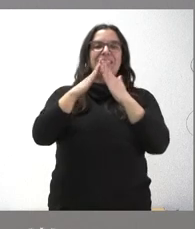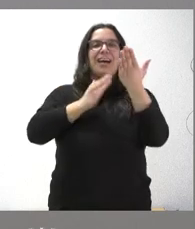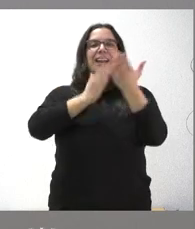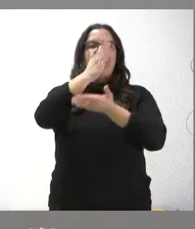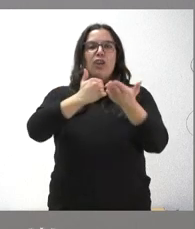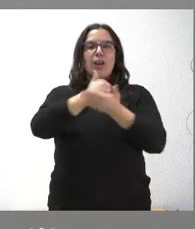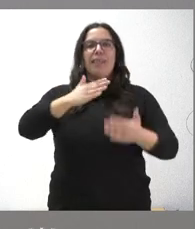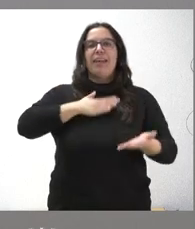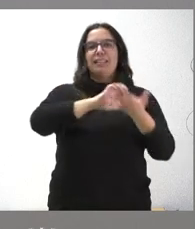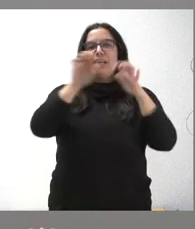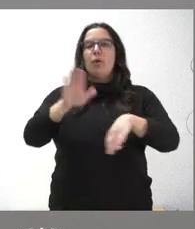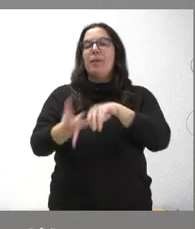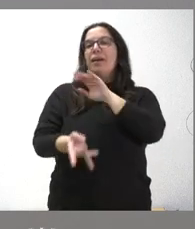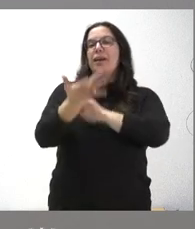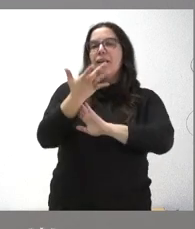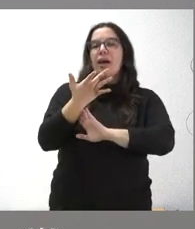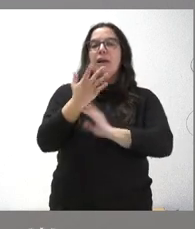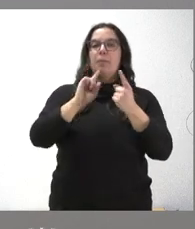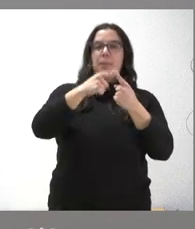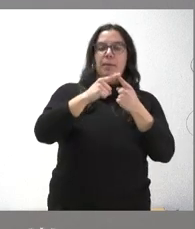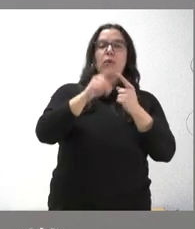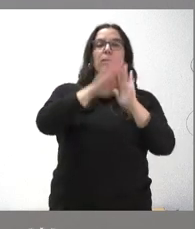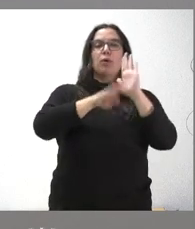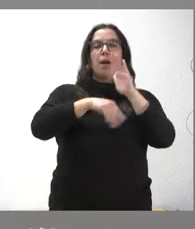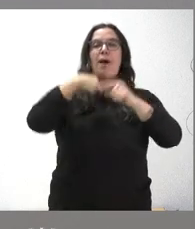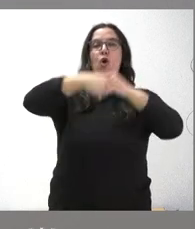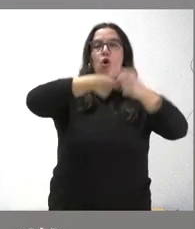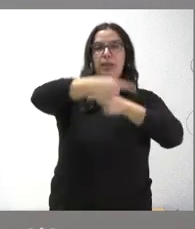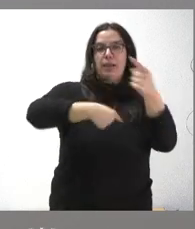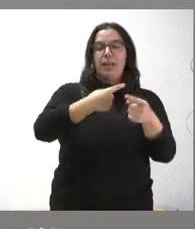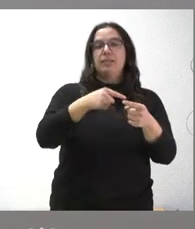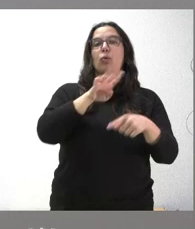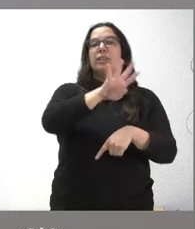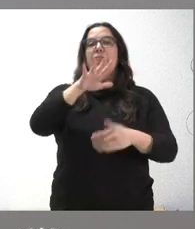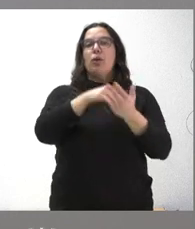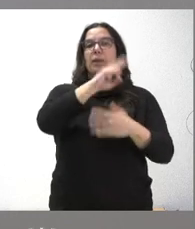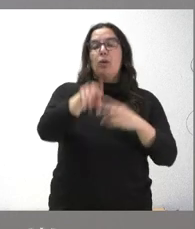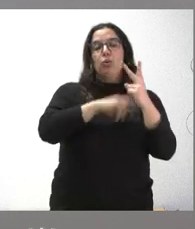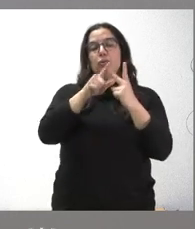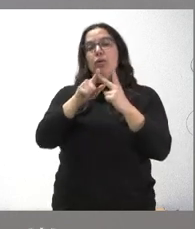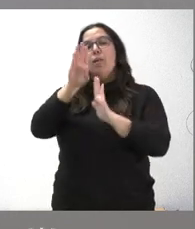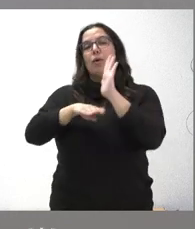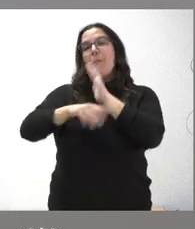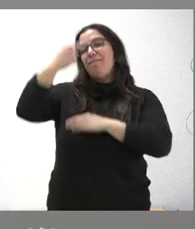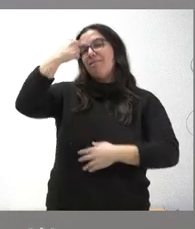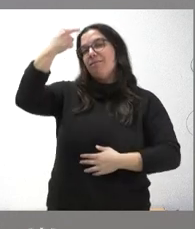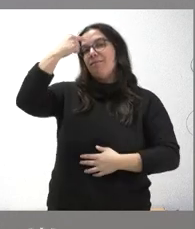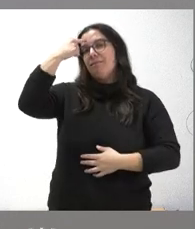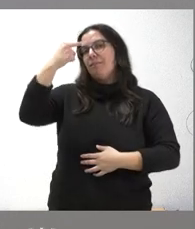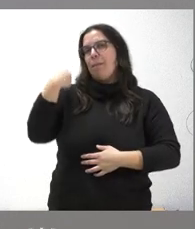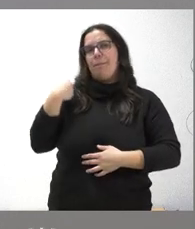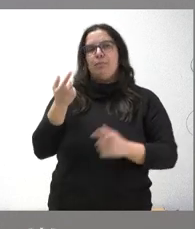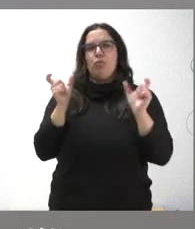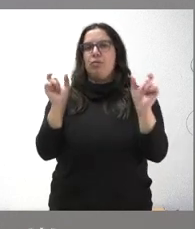León para la puesta en marcha por un lado el programa orígenes con 45,000 y por otro lado el programa añoranza con idéntico